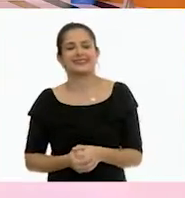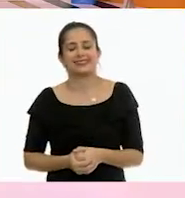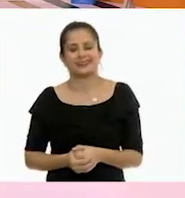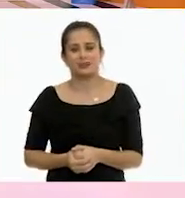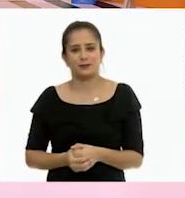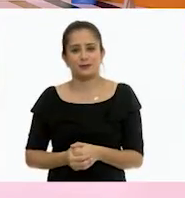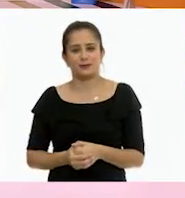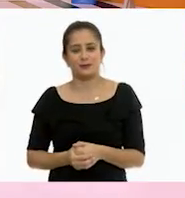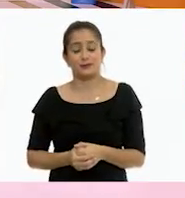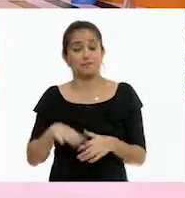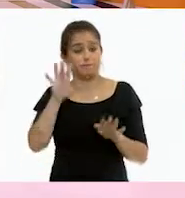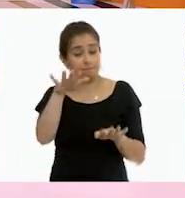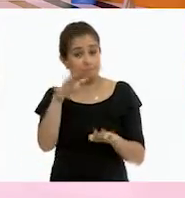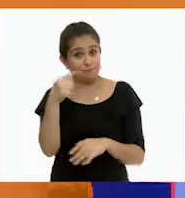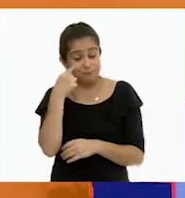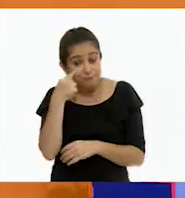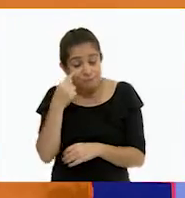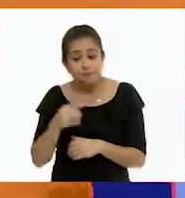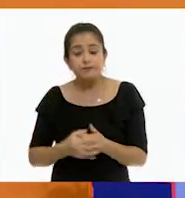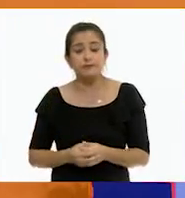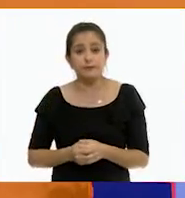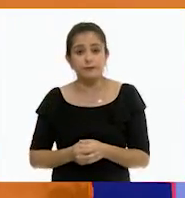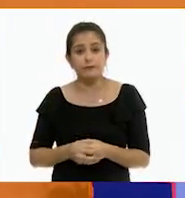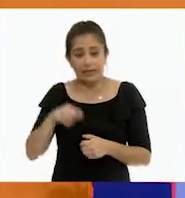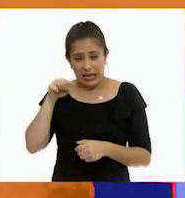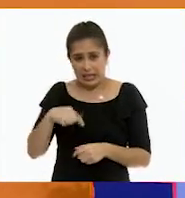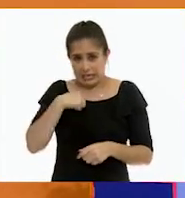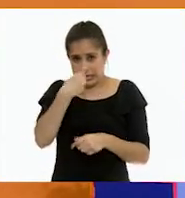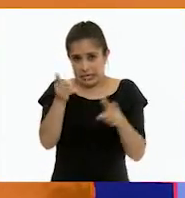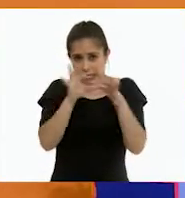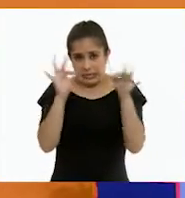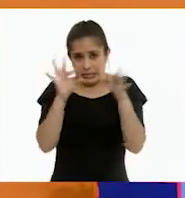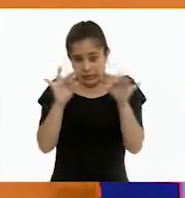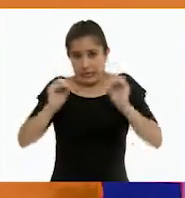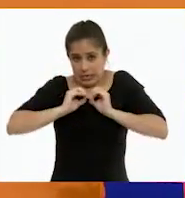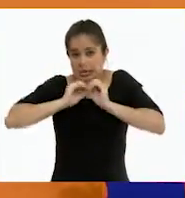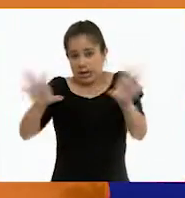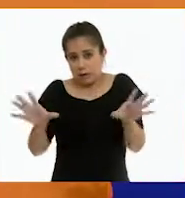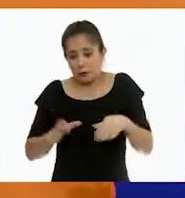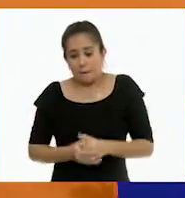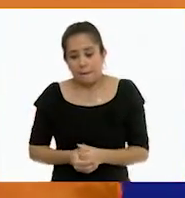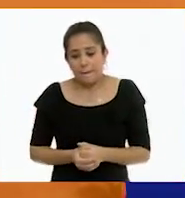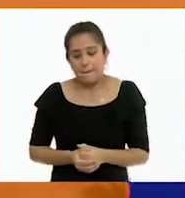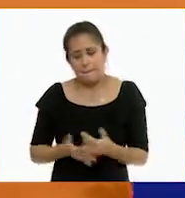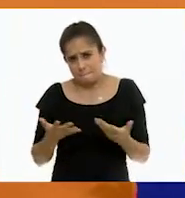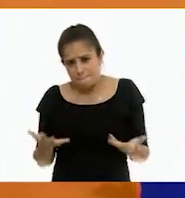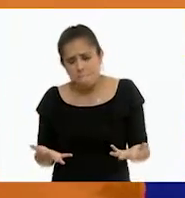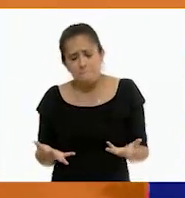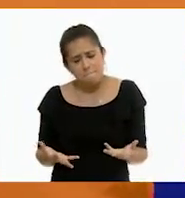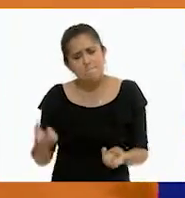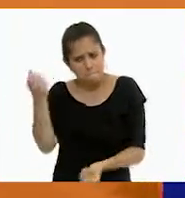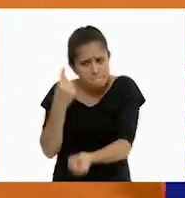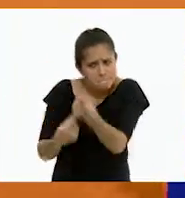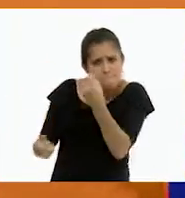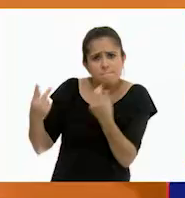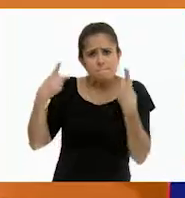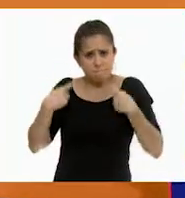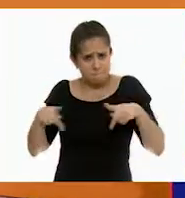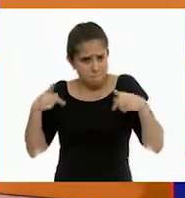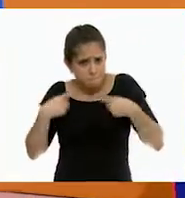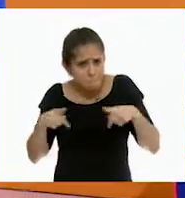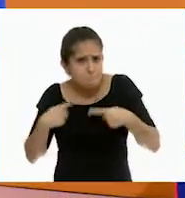oye, fíjate que para que esto quede más claro, por supuesto que hay personas que nos pueden